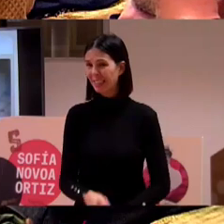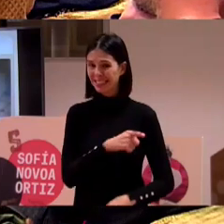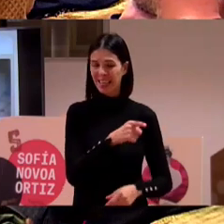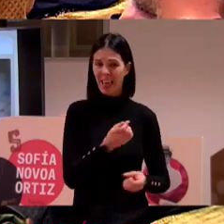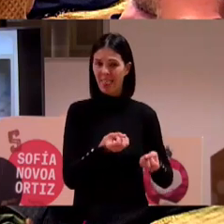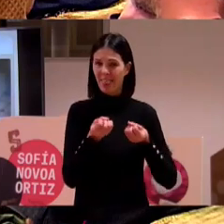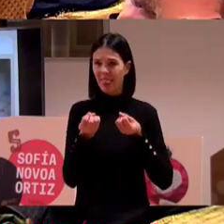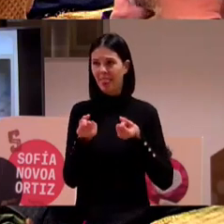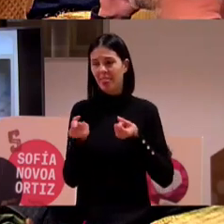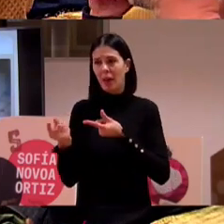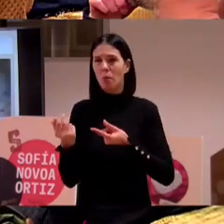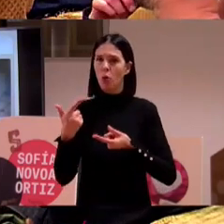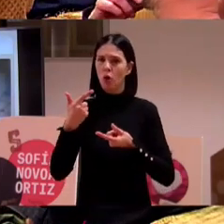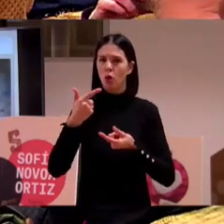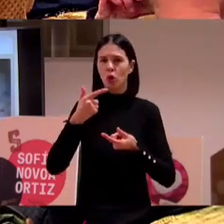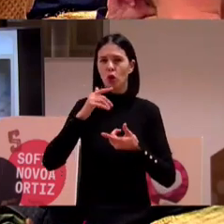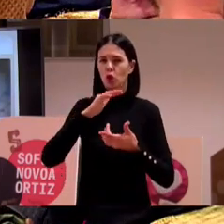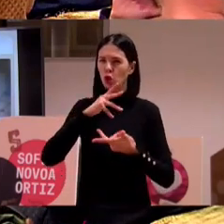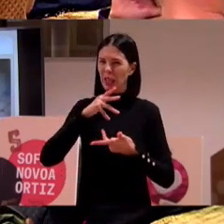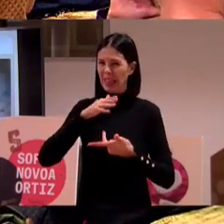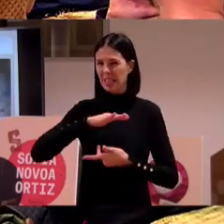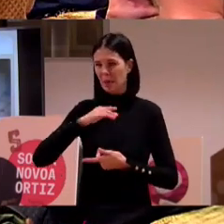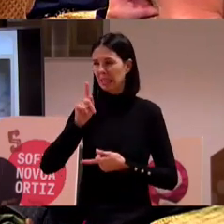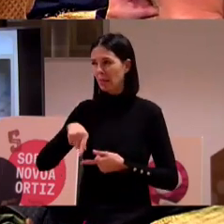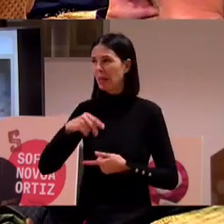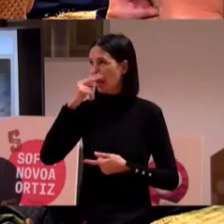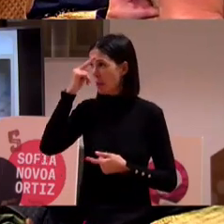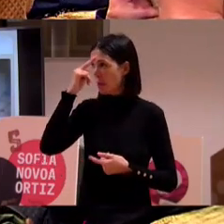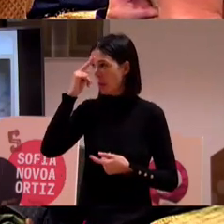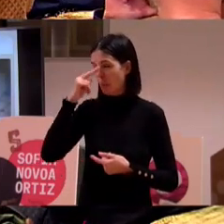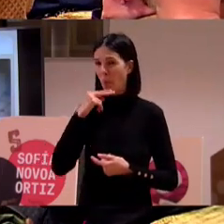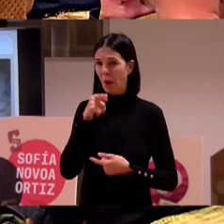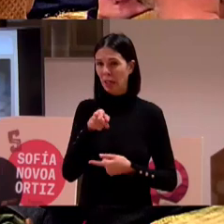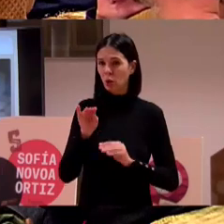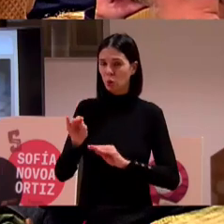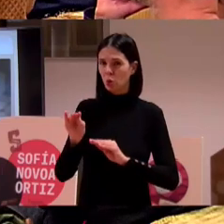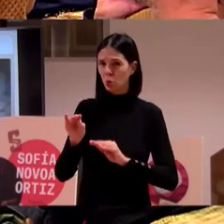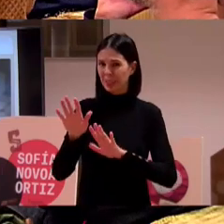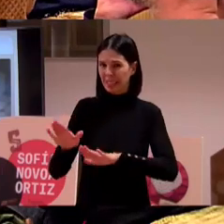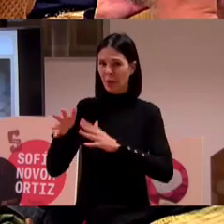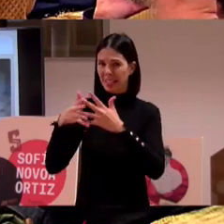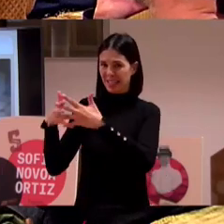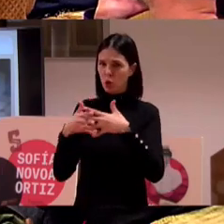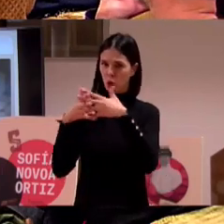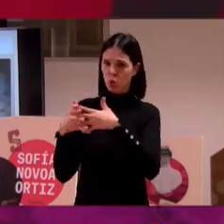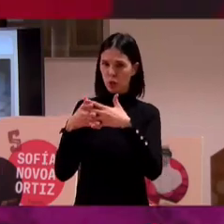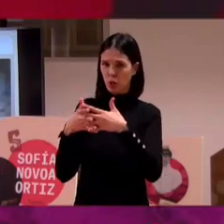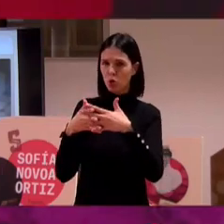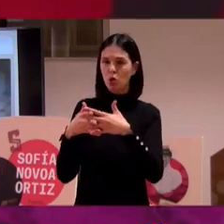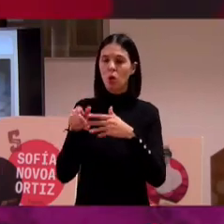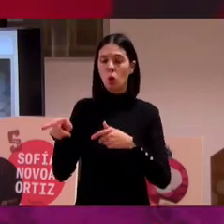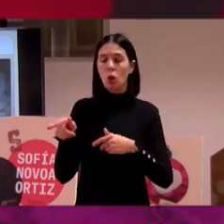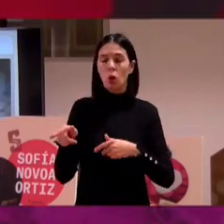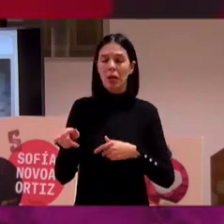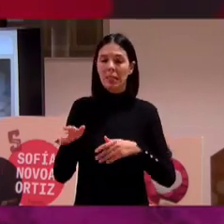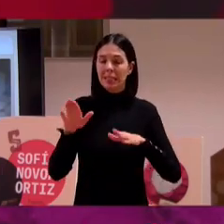no final da vida de Antonina, non? Sí, o sea, María Antonina estaba en Estados Unidos cando foi o golpe, estaba en Estados Unidos